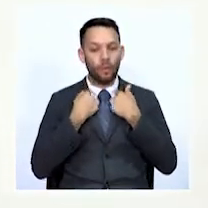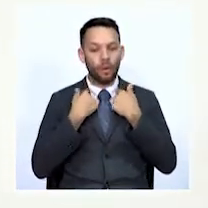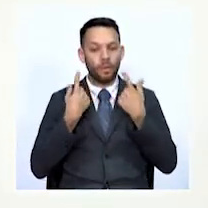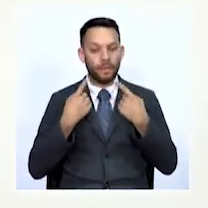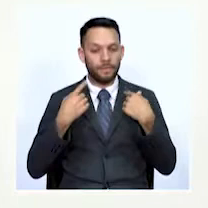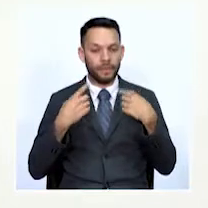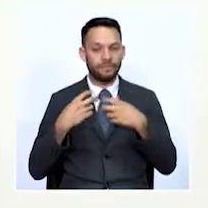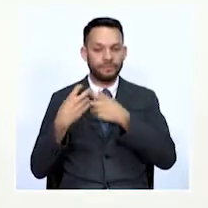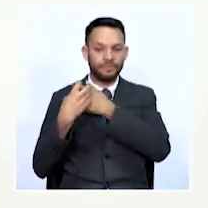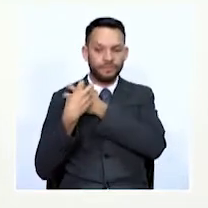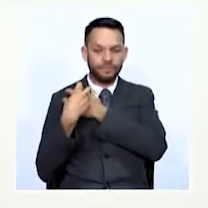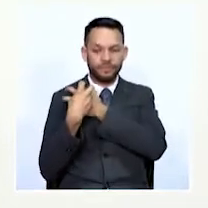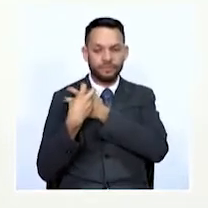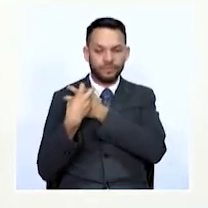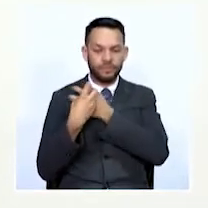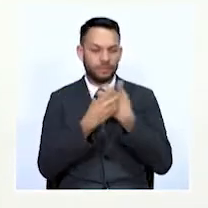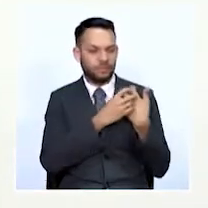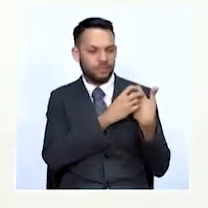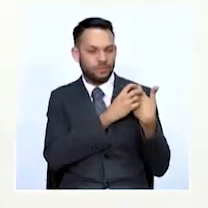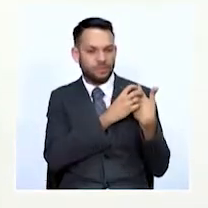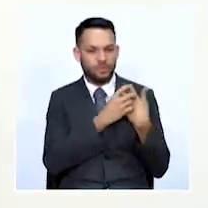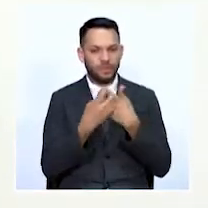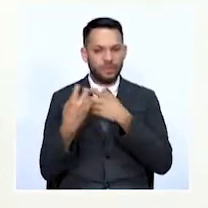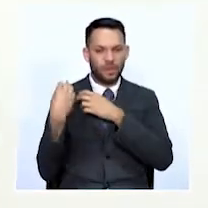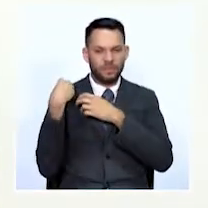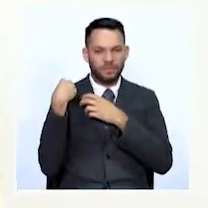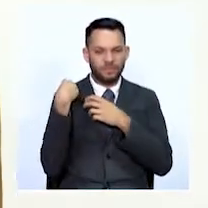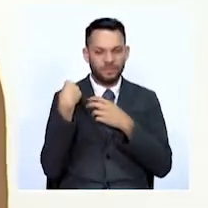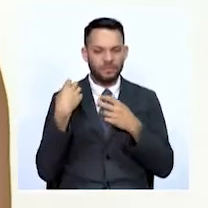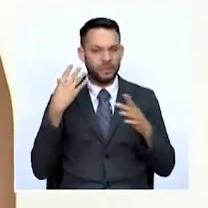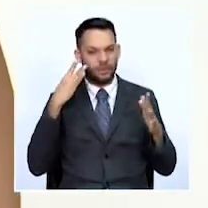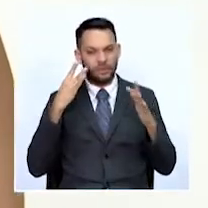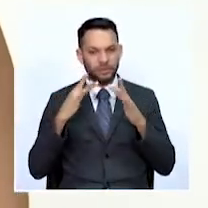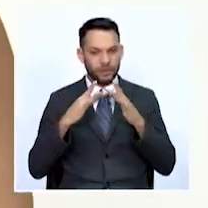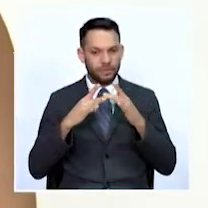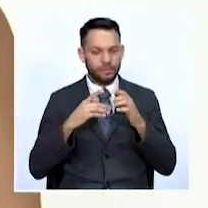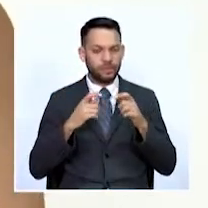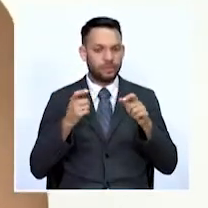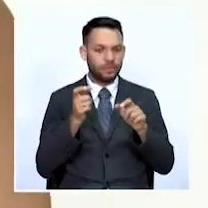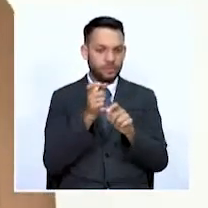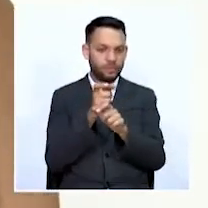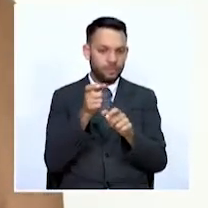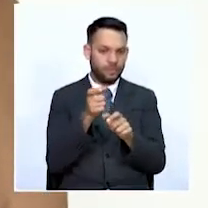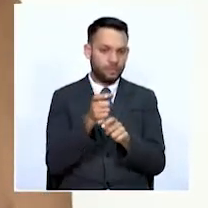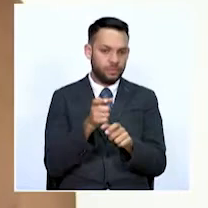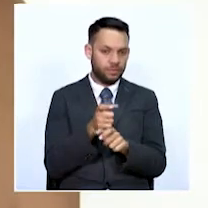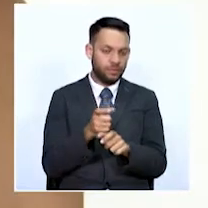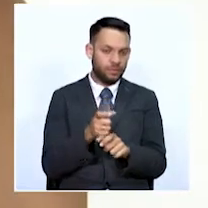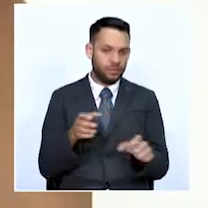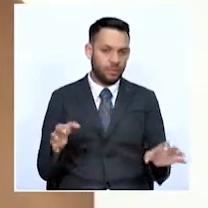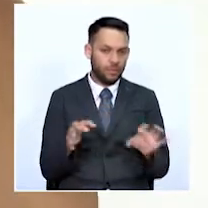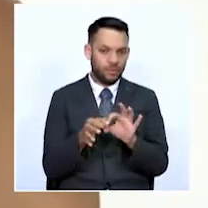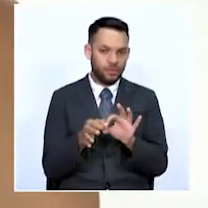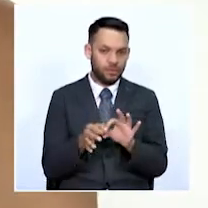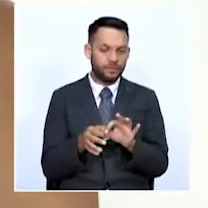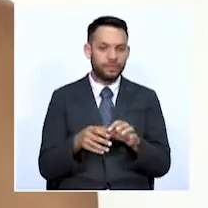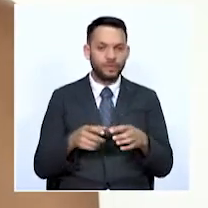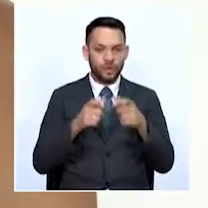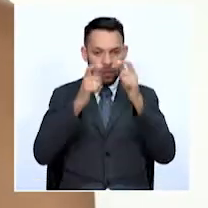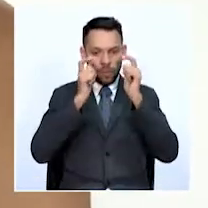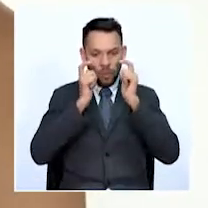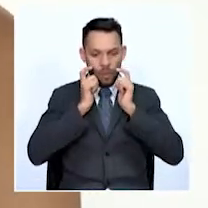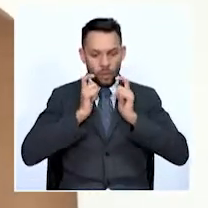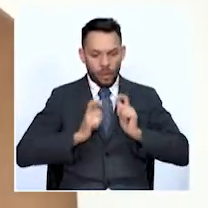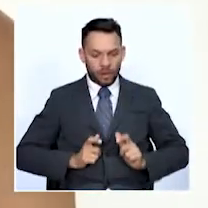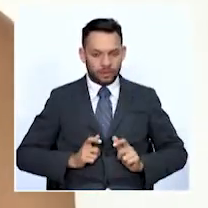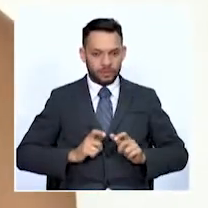hombro viene realmente conectado con todo lo que es la columna cervical, o sea, el cuello. Y el cuello está conectado directamente con